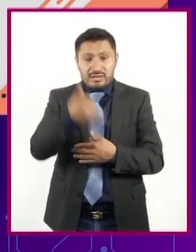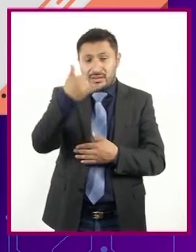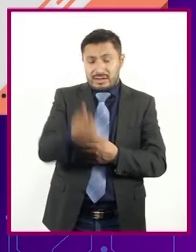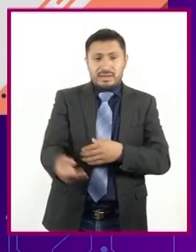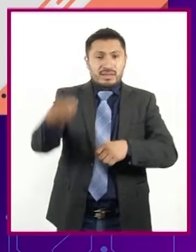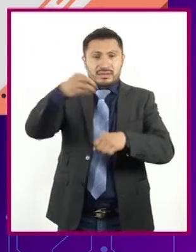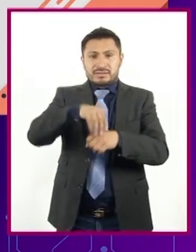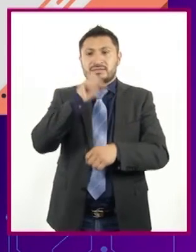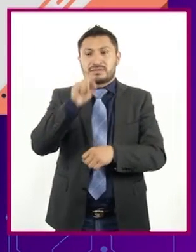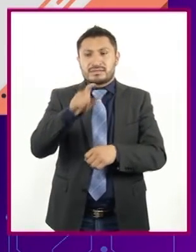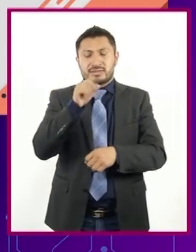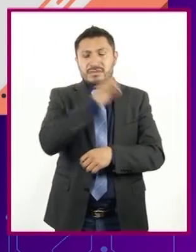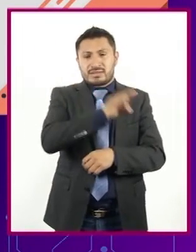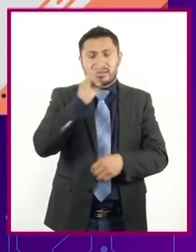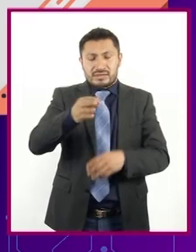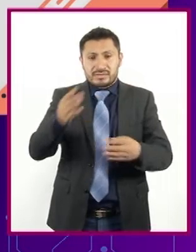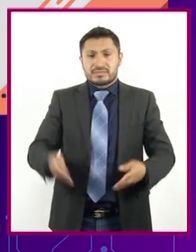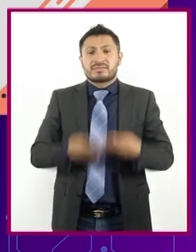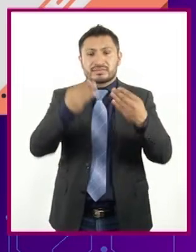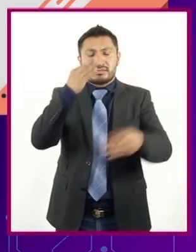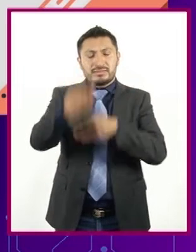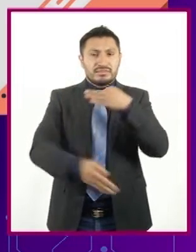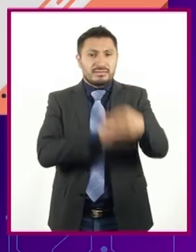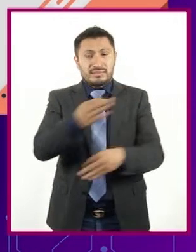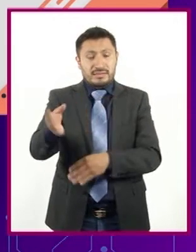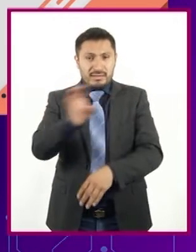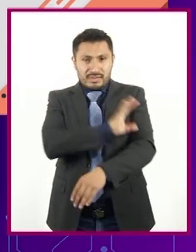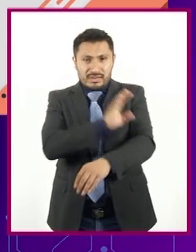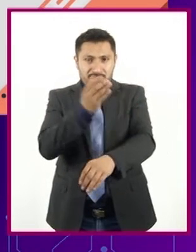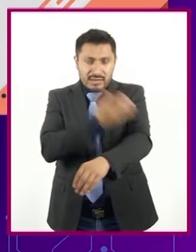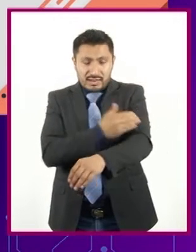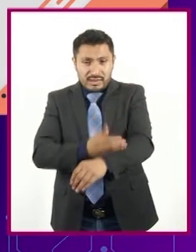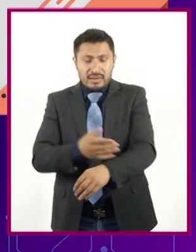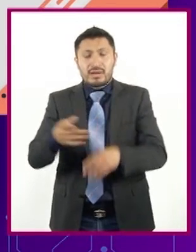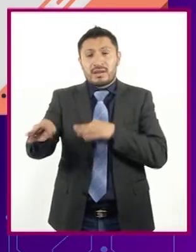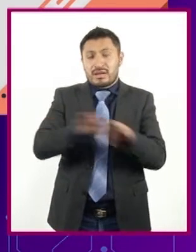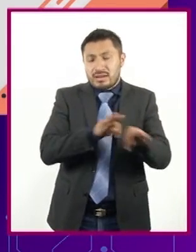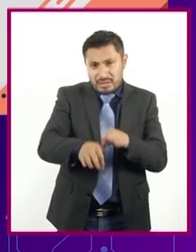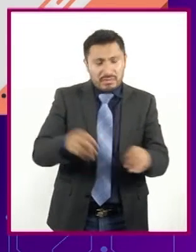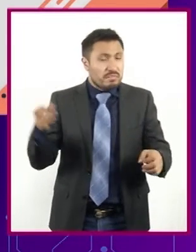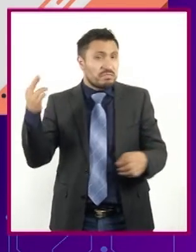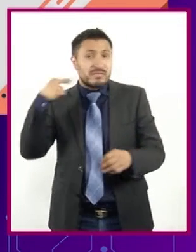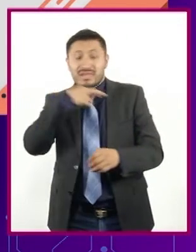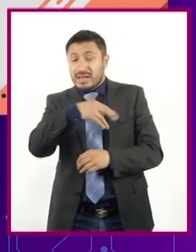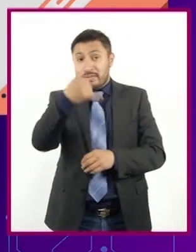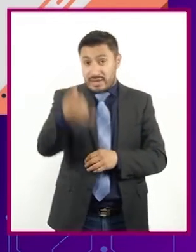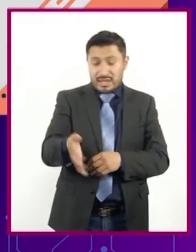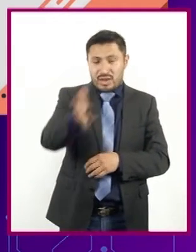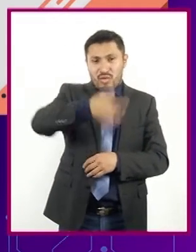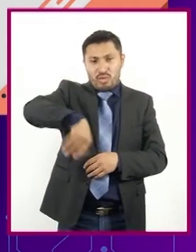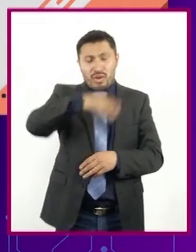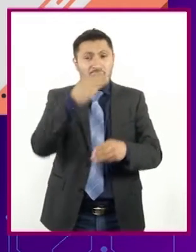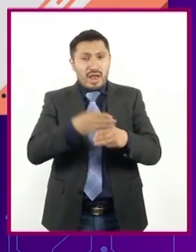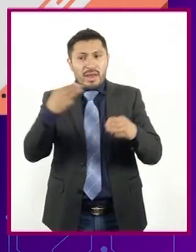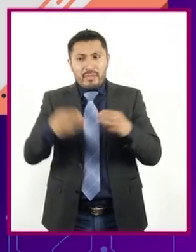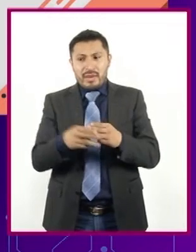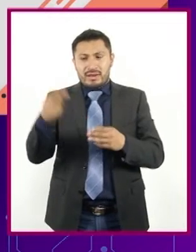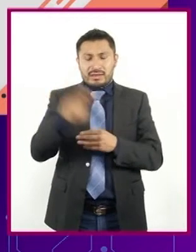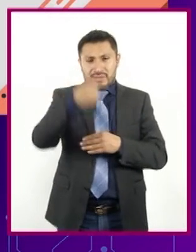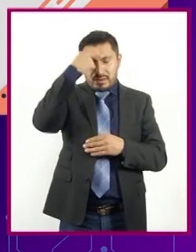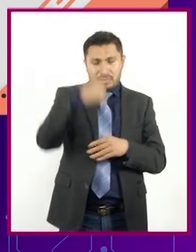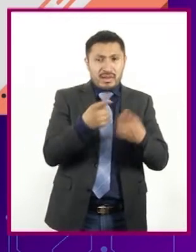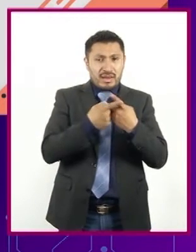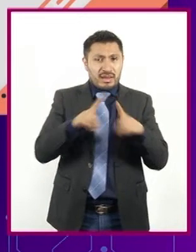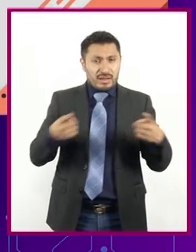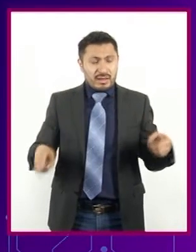una misma fecha de entrega para todos. Mis compañeros comenzaron a trabajar de inmediato y buscaron el material necesario para